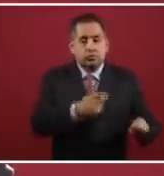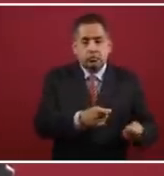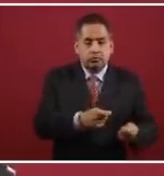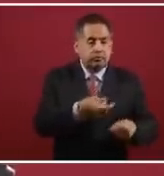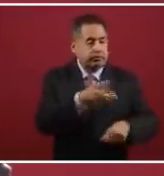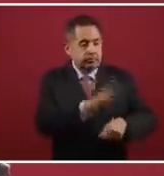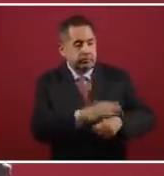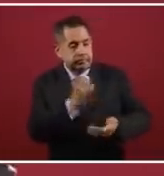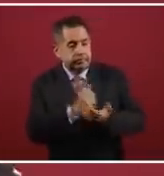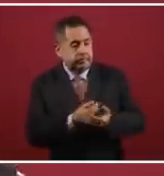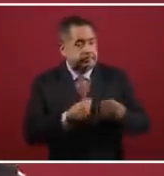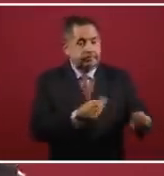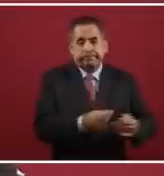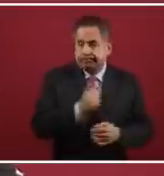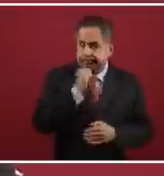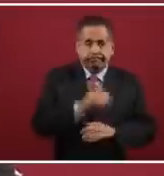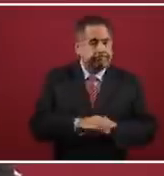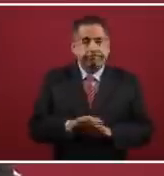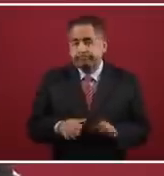concesiones nuevas